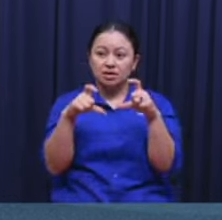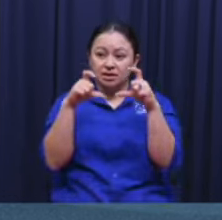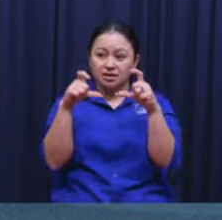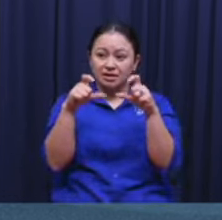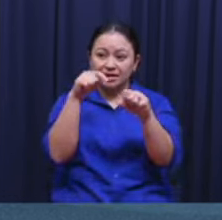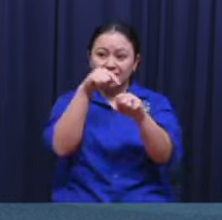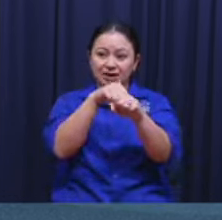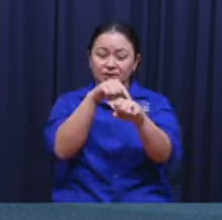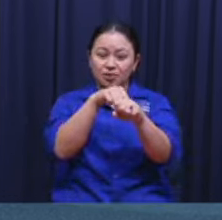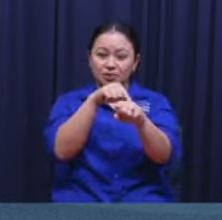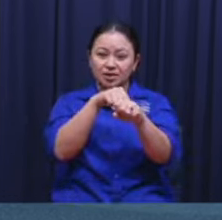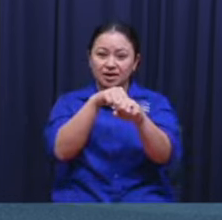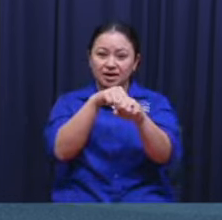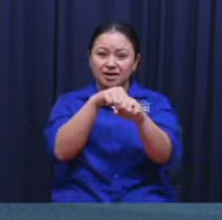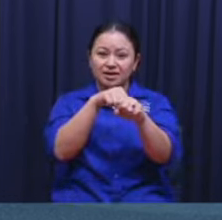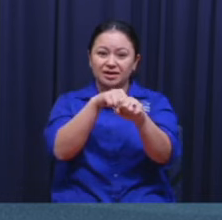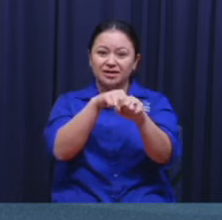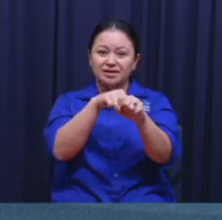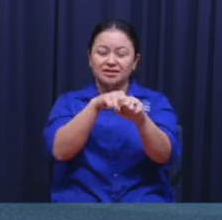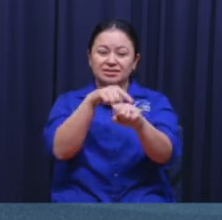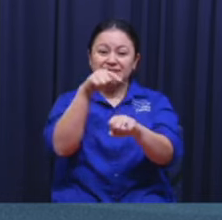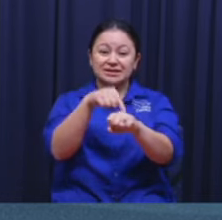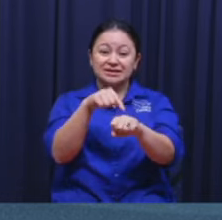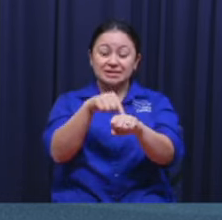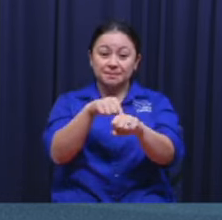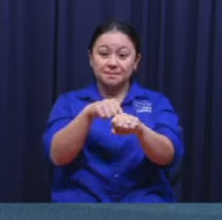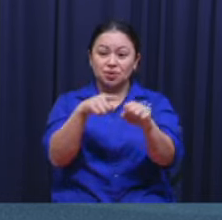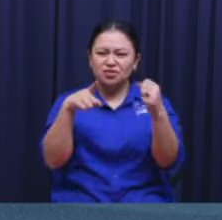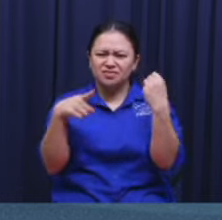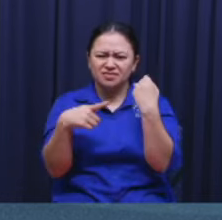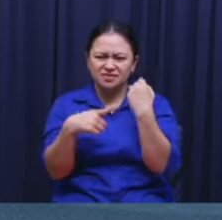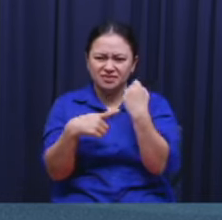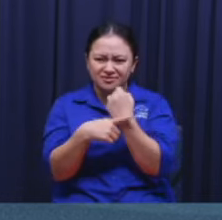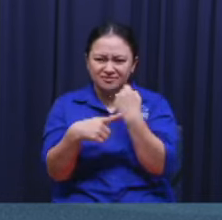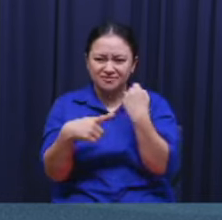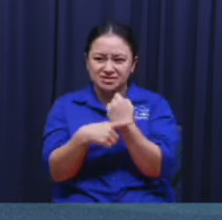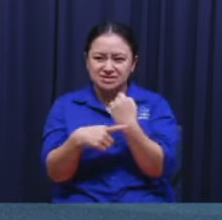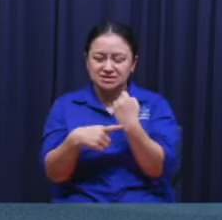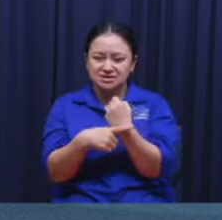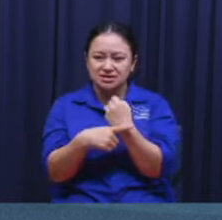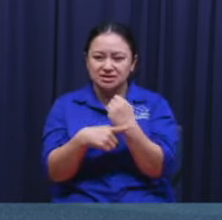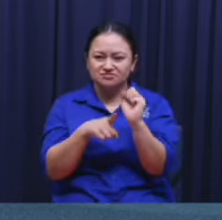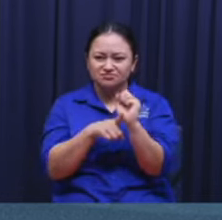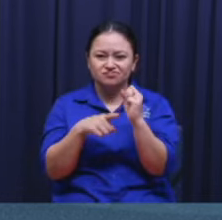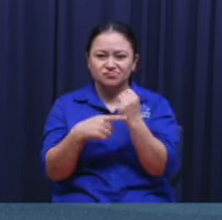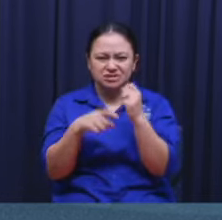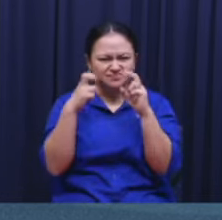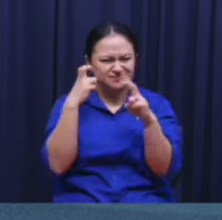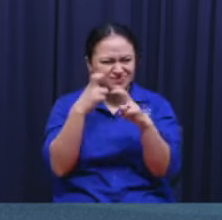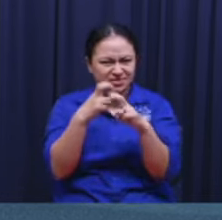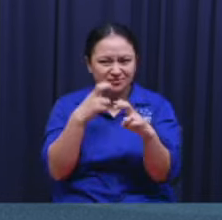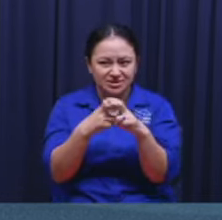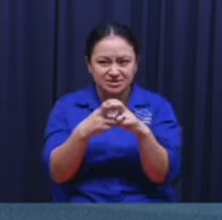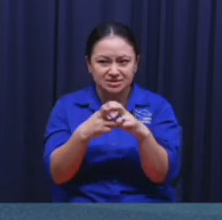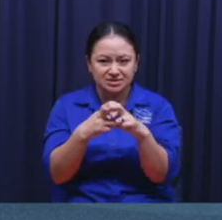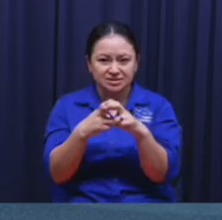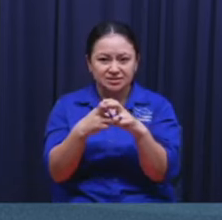guardaré de la hora de la prueba que está a punto de venir sobre el mundo